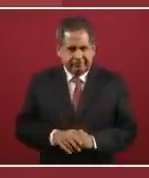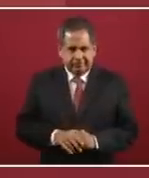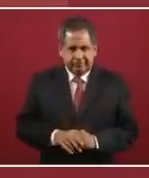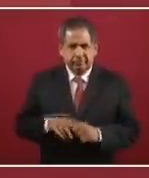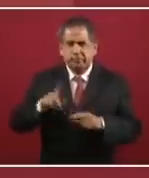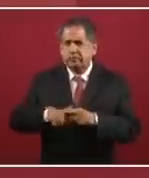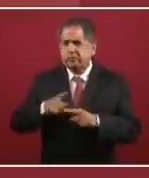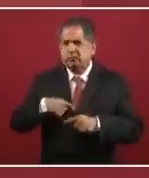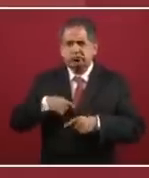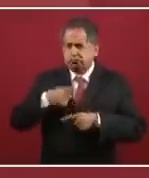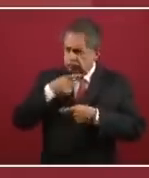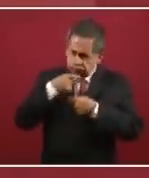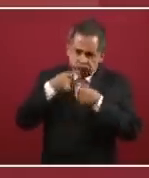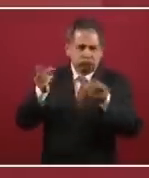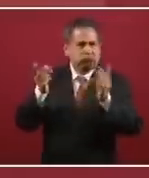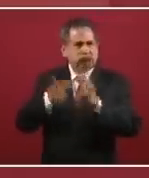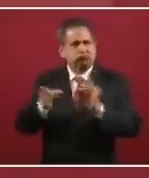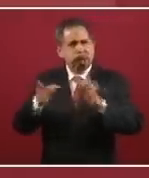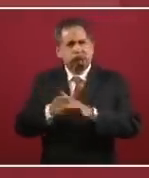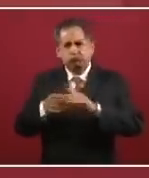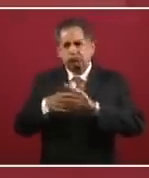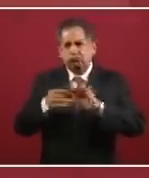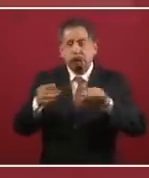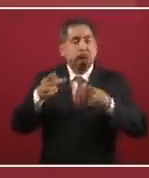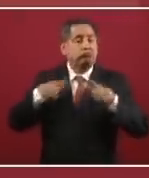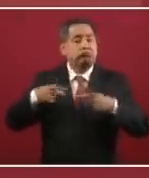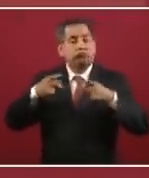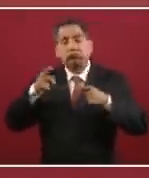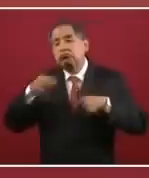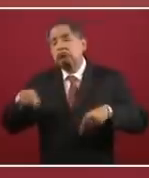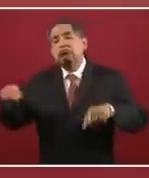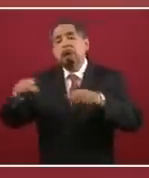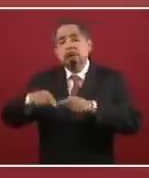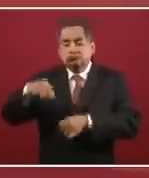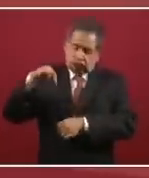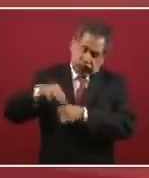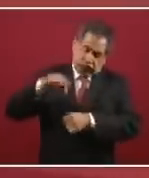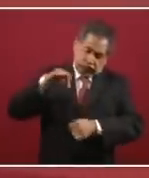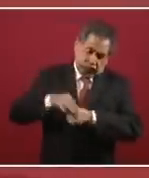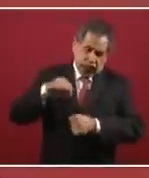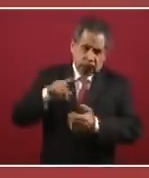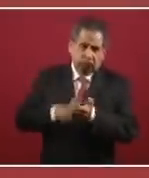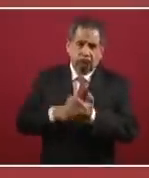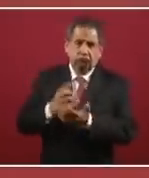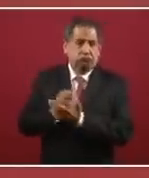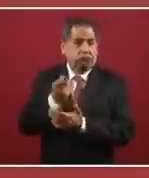Esto lo decía yo en las plazas y la gente votó